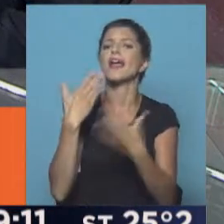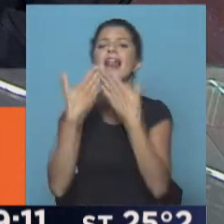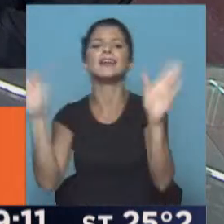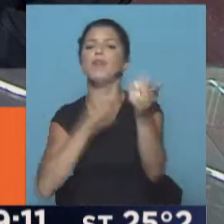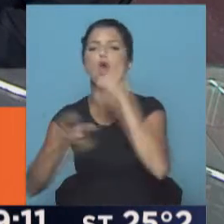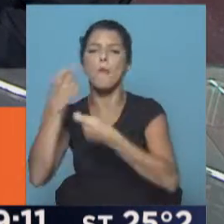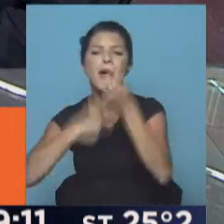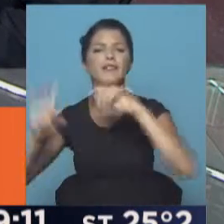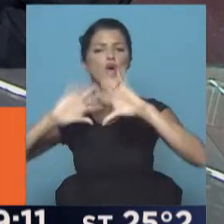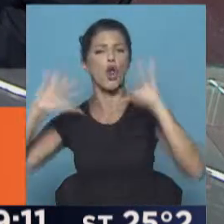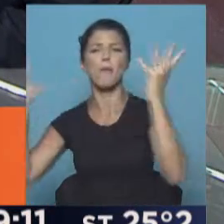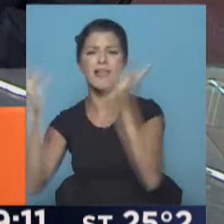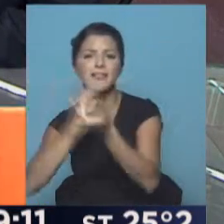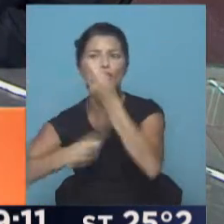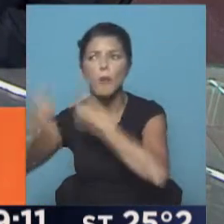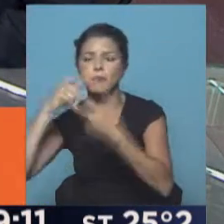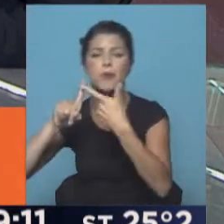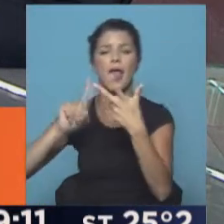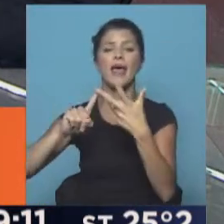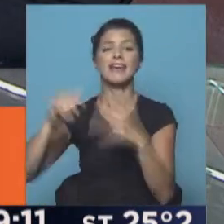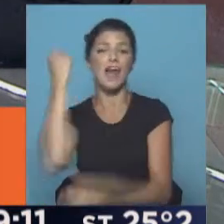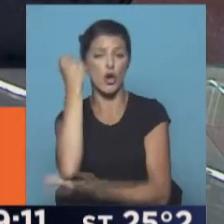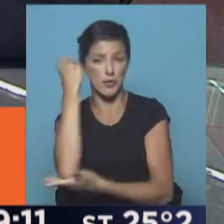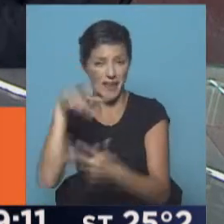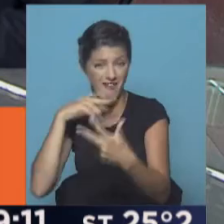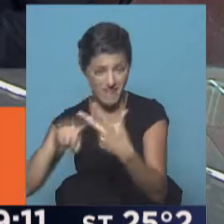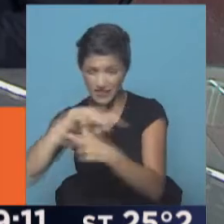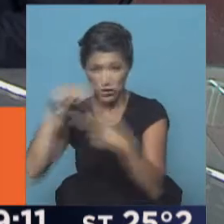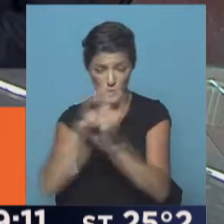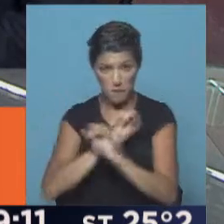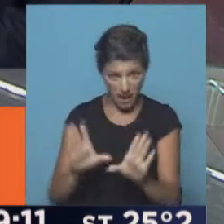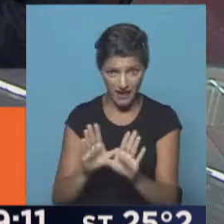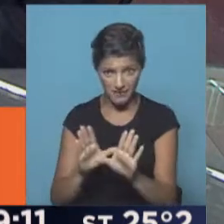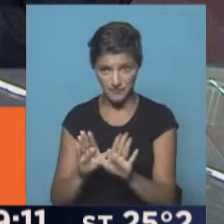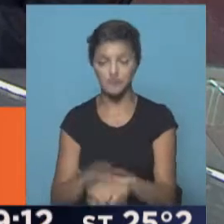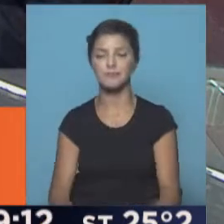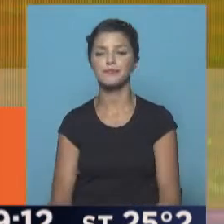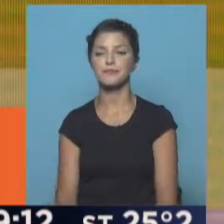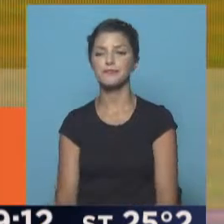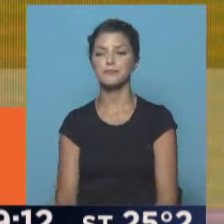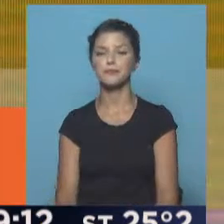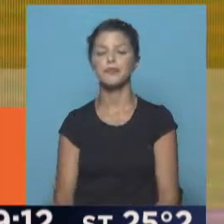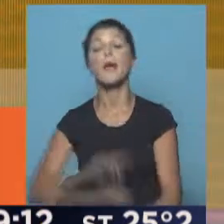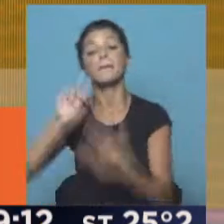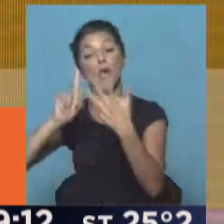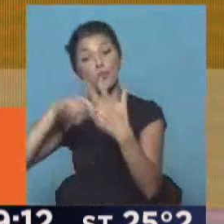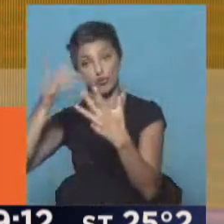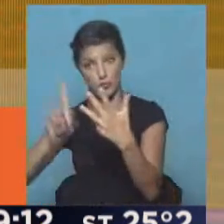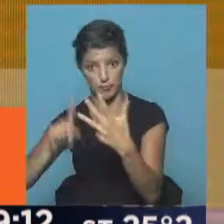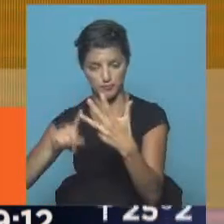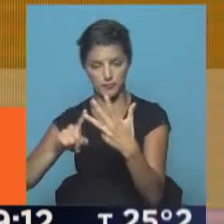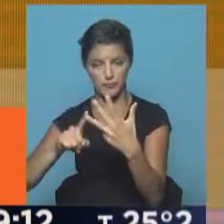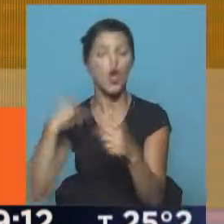globalización y a la economía verde que deja a Estados Unidos sin estos puestos de trabajo. Y por otro lado, tampoco fue